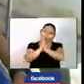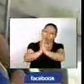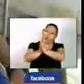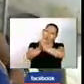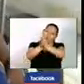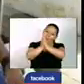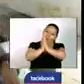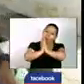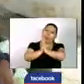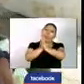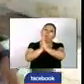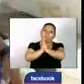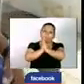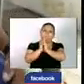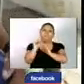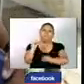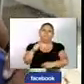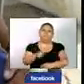pedido